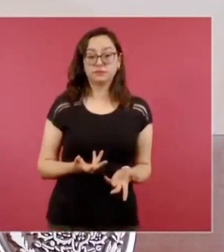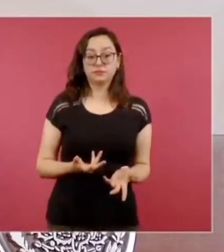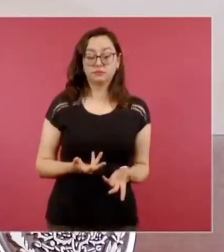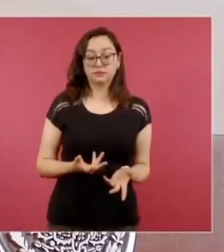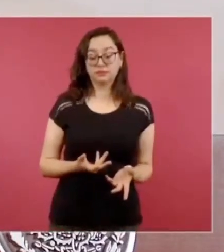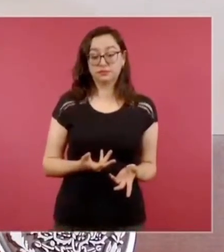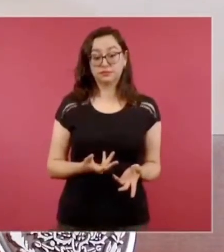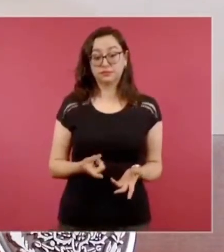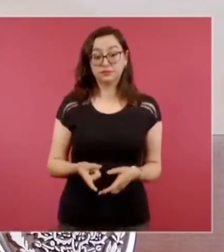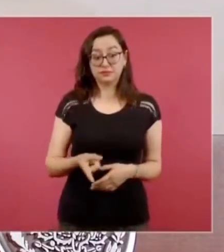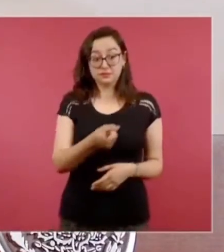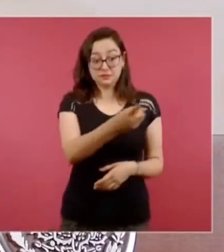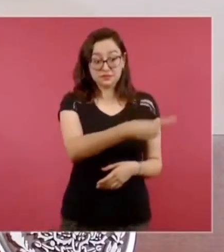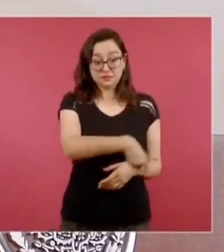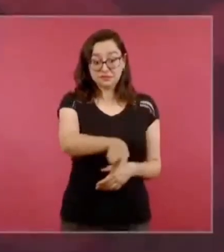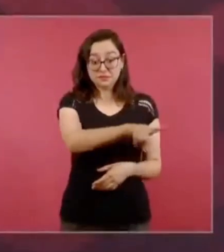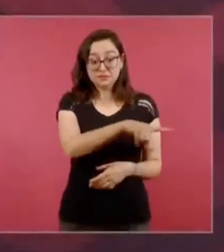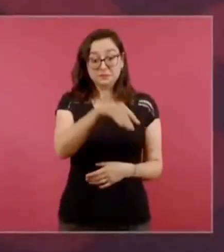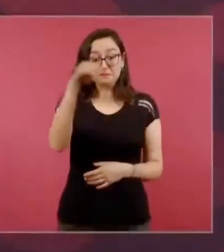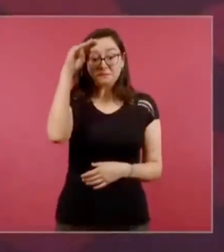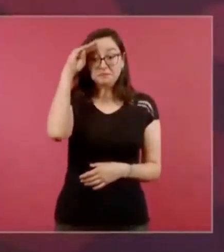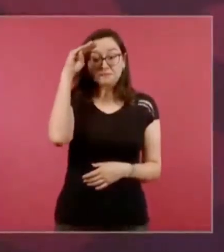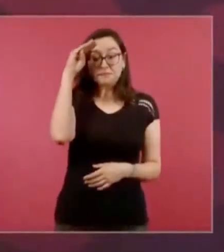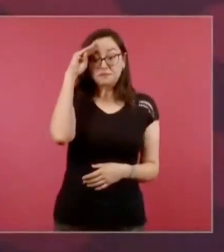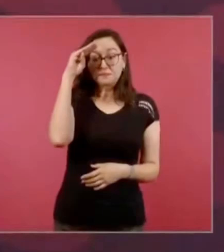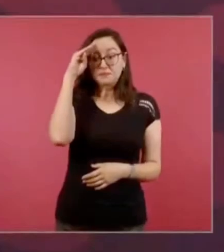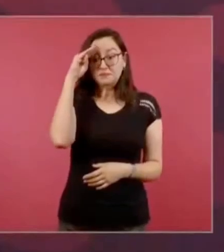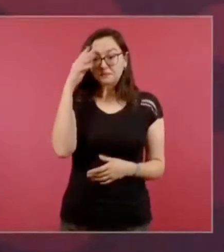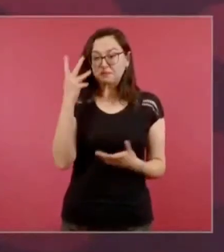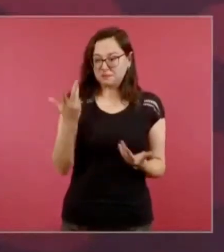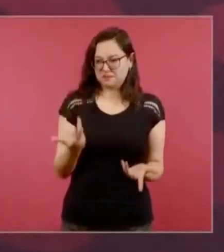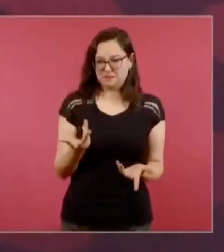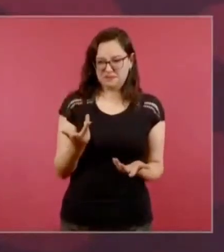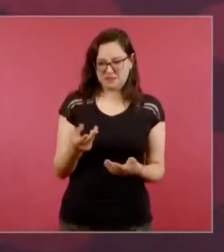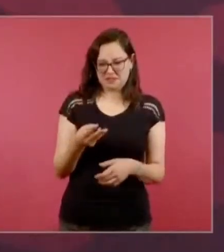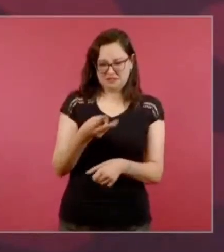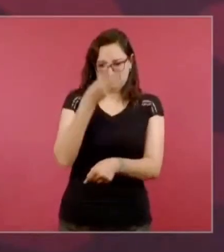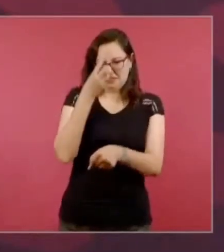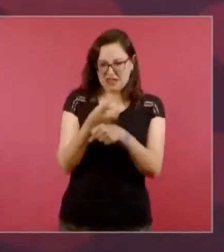pensaban que pues yo ya no tenía ninguna